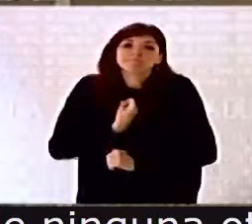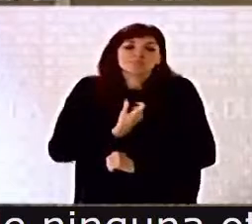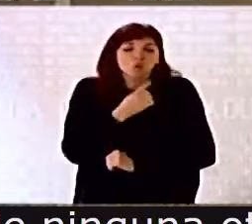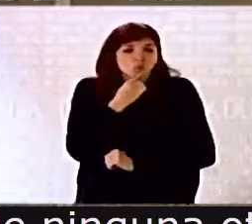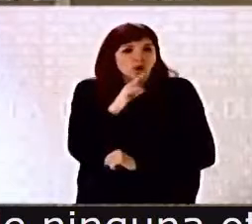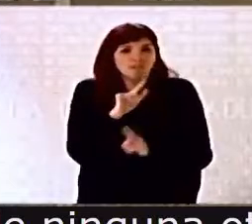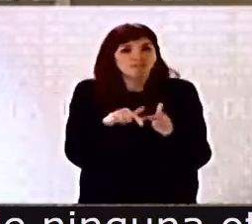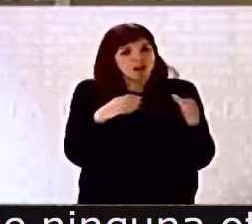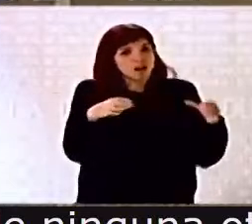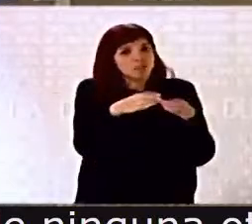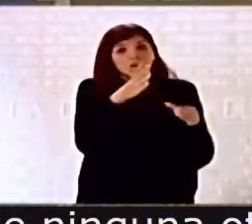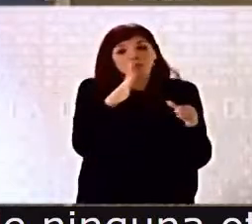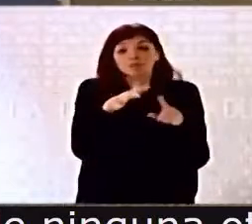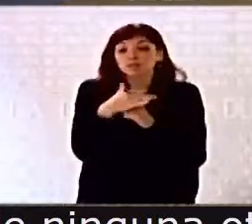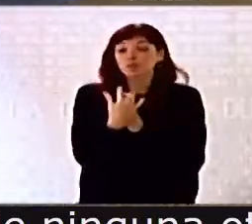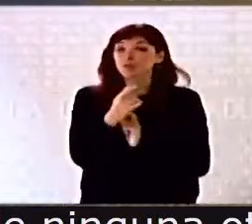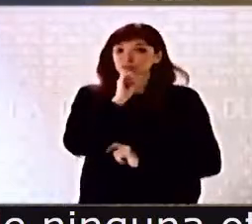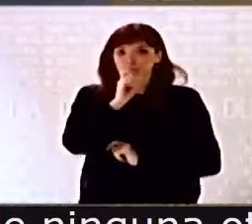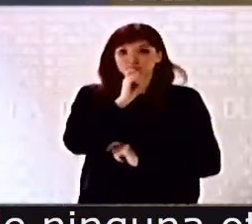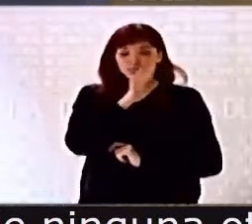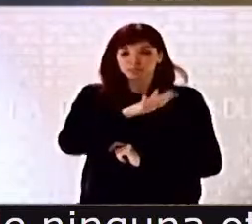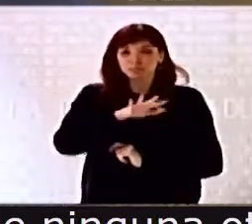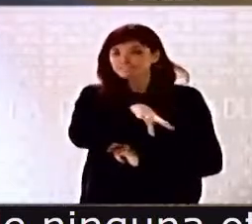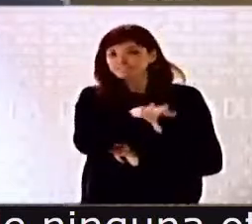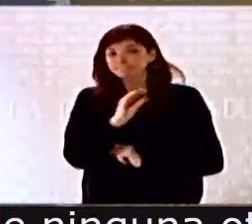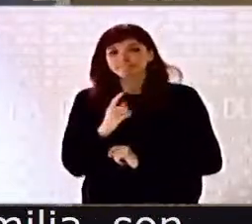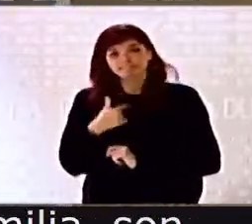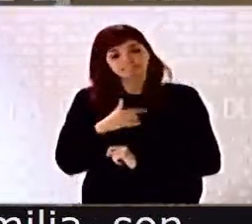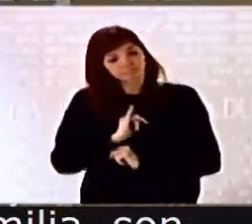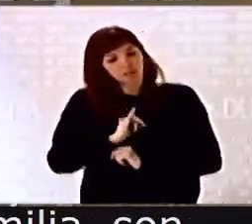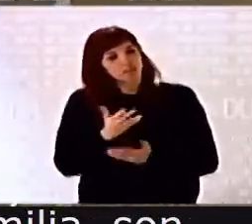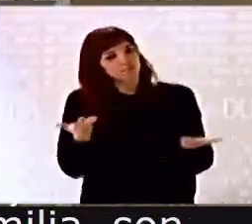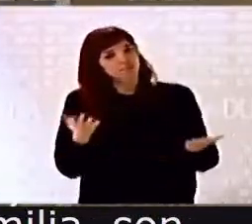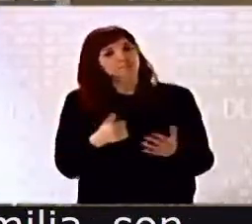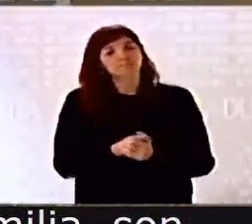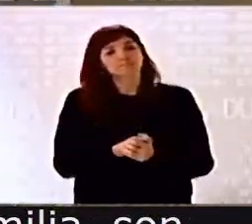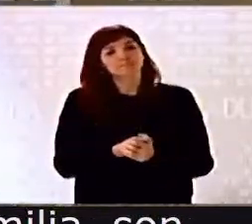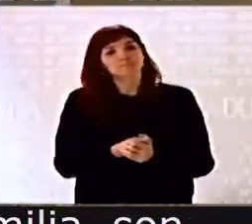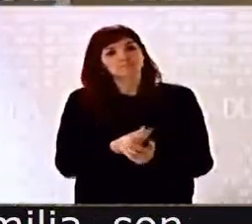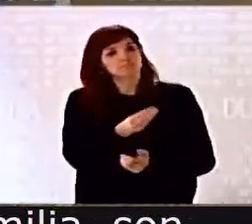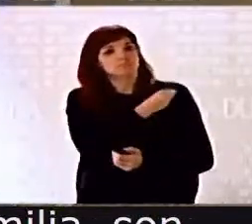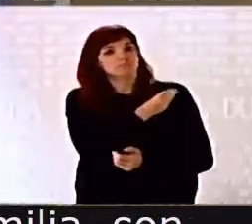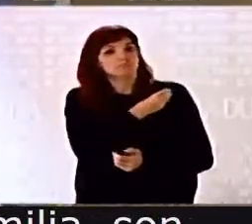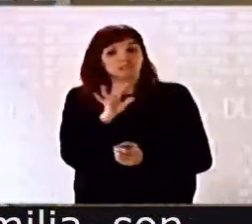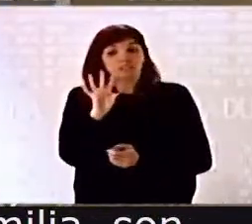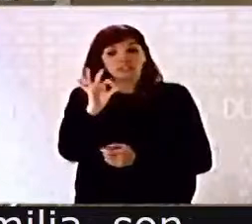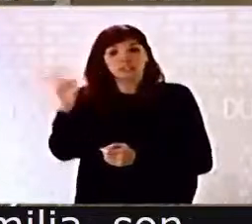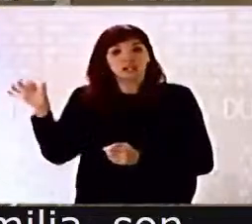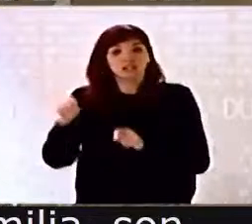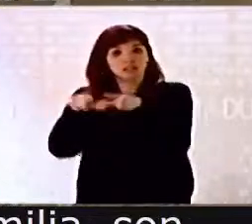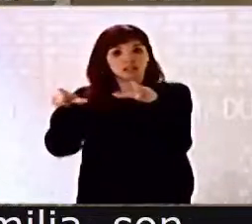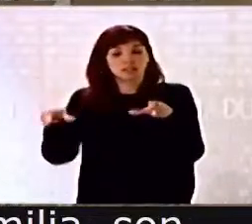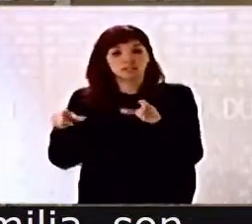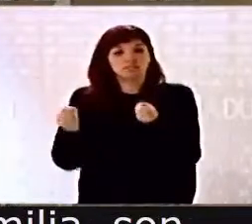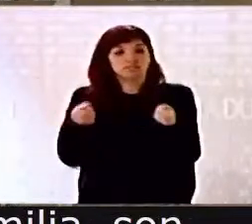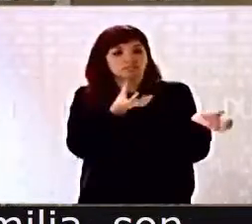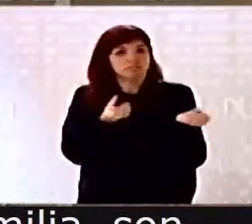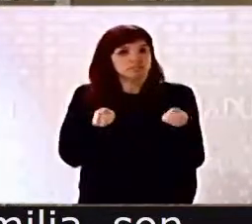son momentos muy complicados y me ofrezco a que el Servicio Extremeño de Salud le